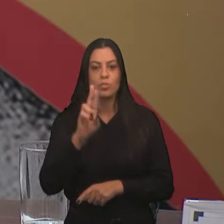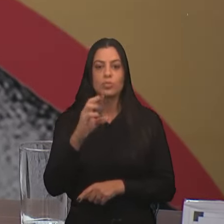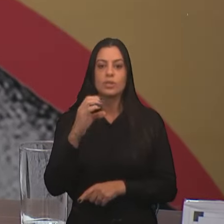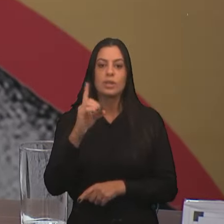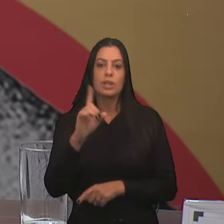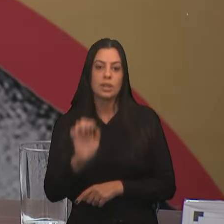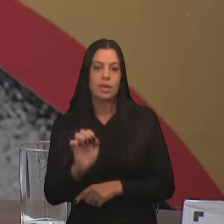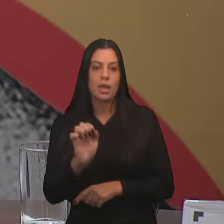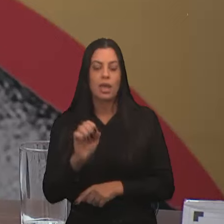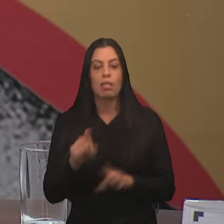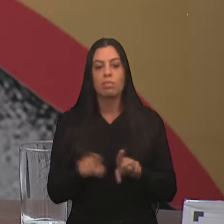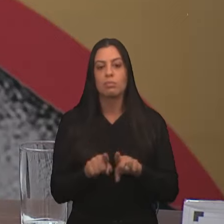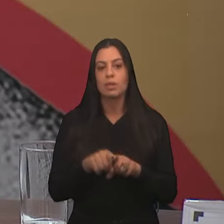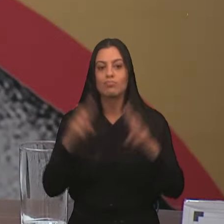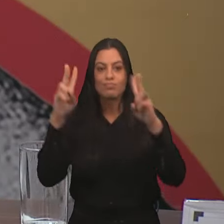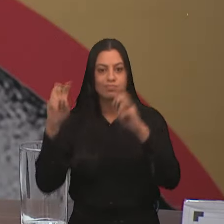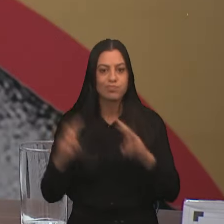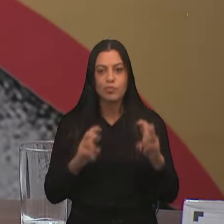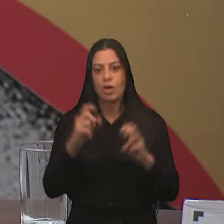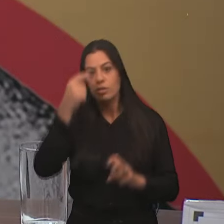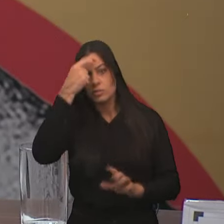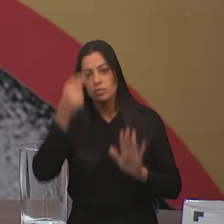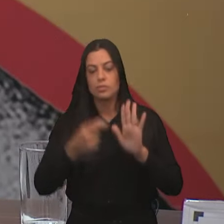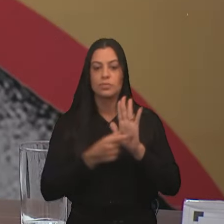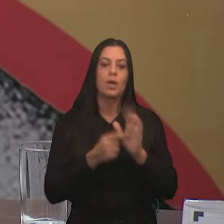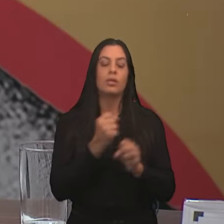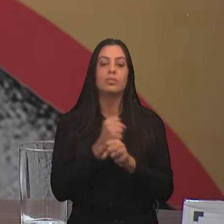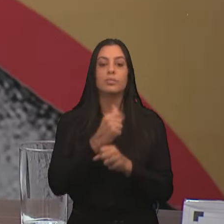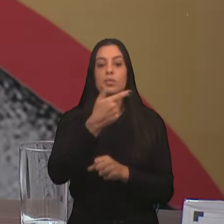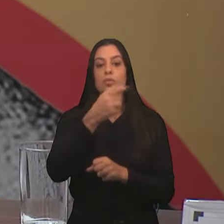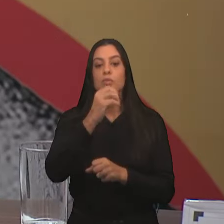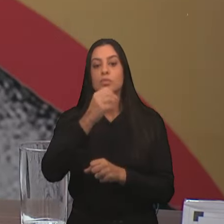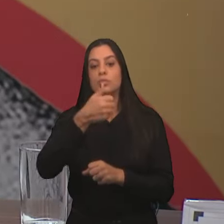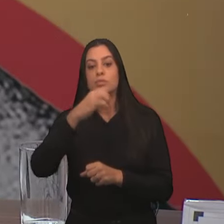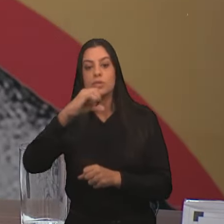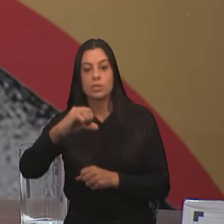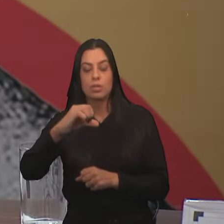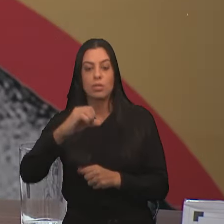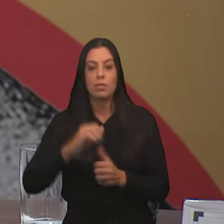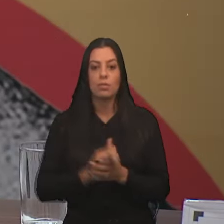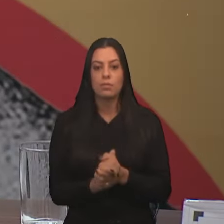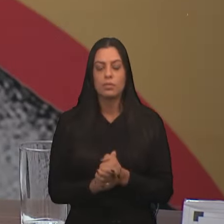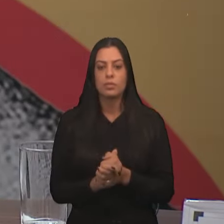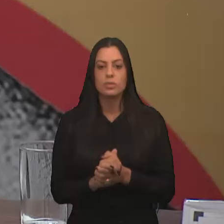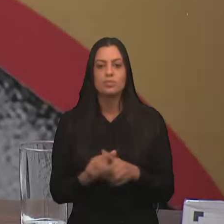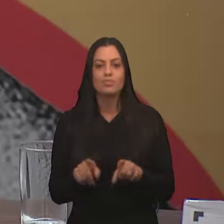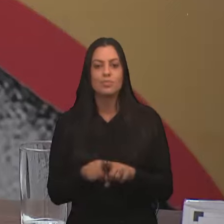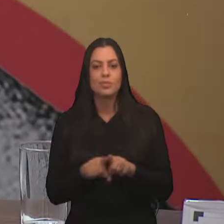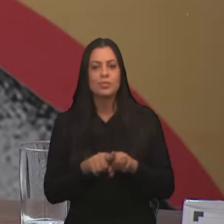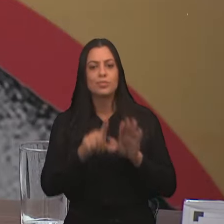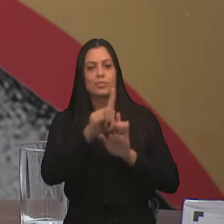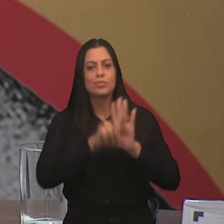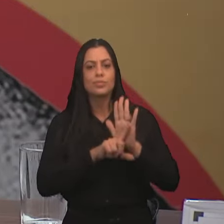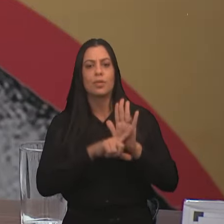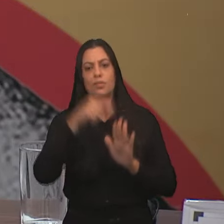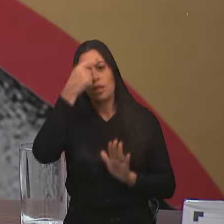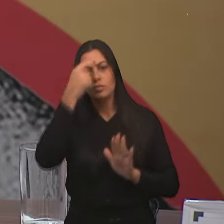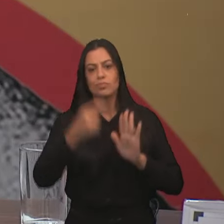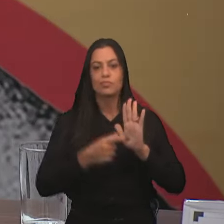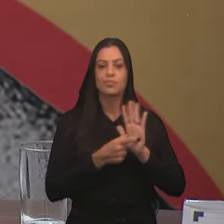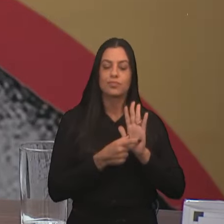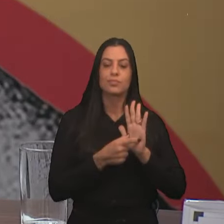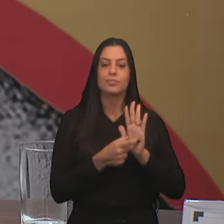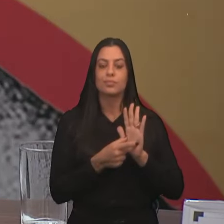OCDE sobre inteligencia artificial en 2019 y la reciente aprobación de una ley de